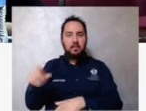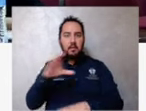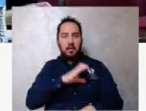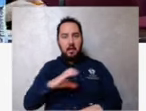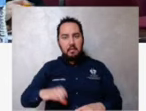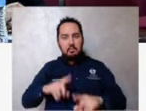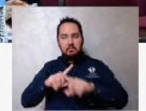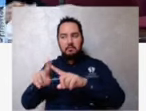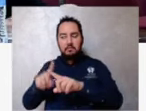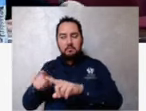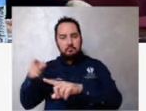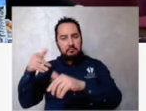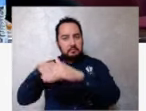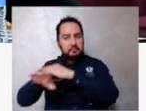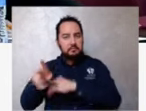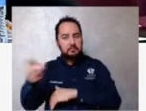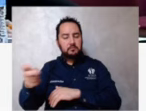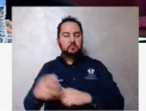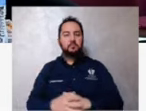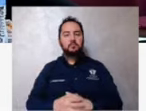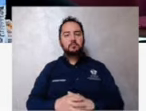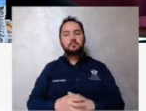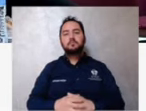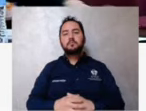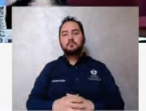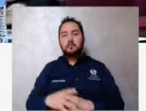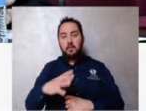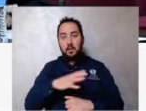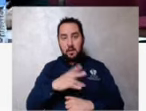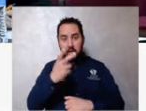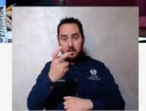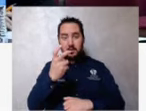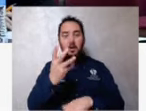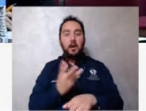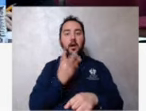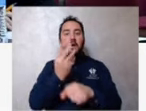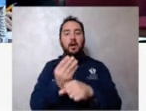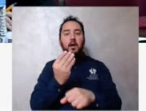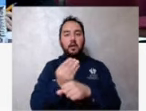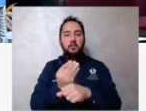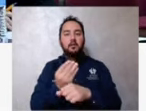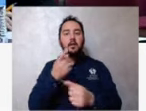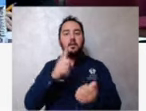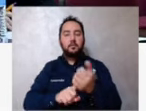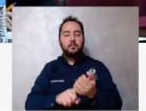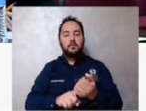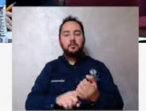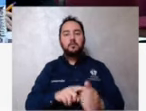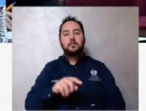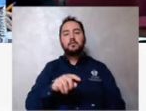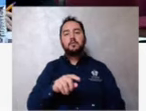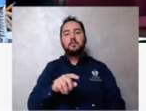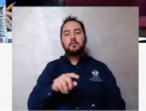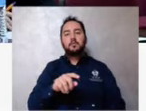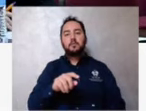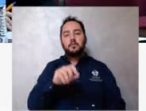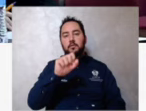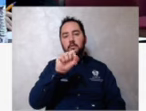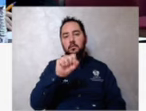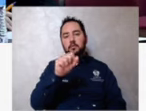órganos colegiados electorales. Cabe resaltar que la presente resolución se realiza en cumplimiento de la sentencia de clave